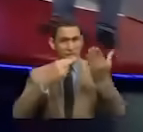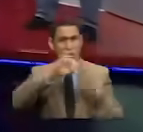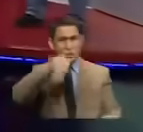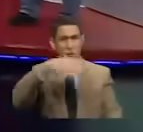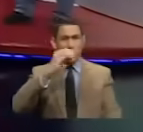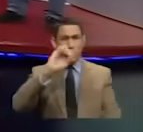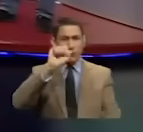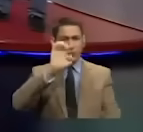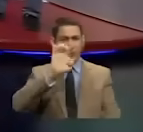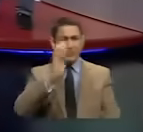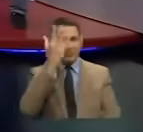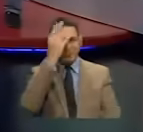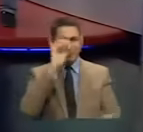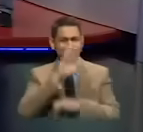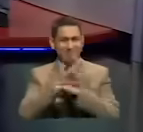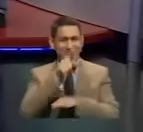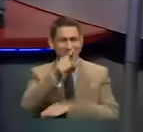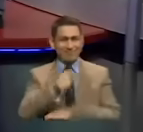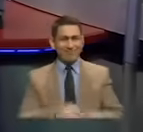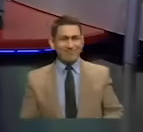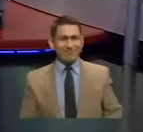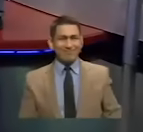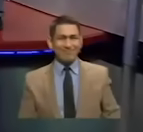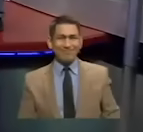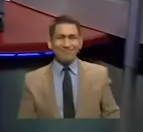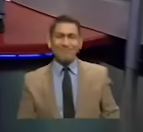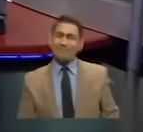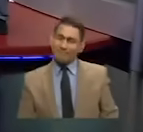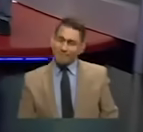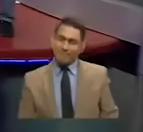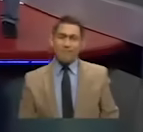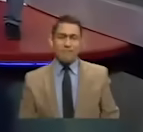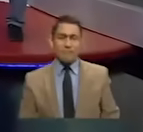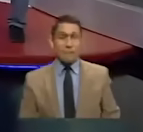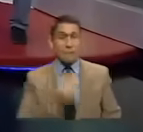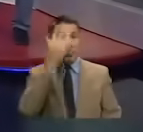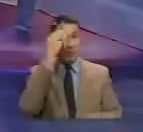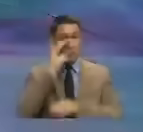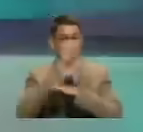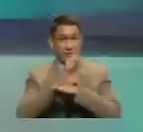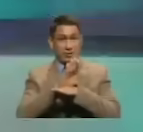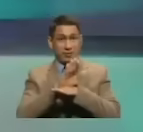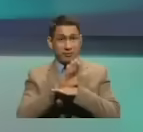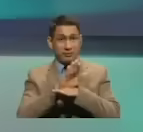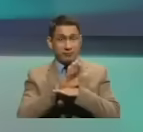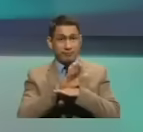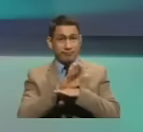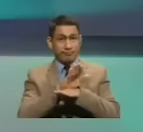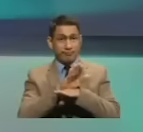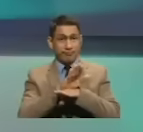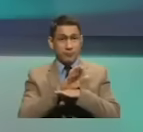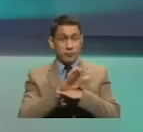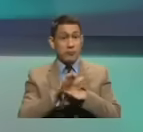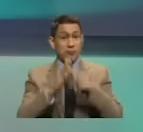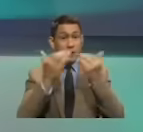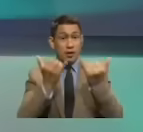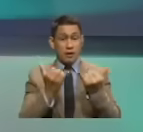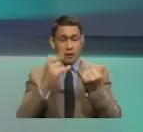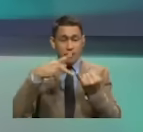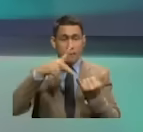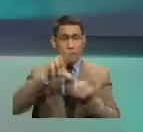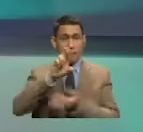querido José Delgado. ¿Qué tal, José? Buenas tardes, ¿qué nos tiene para hoy? Mi estimada Saskia, ¿qué tal? Buenas tardes, así es, vámonos a la nueva